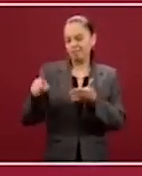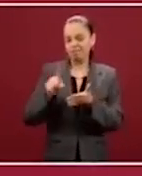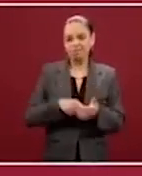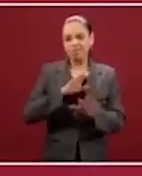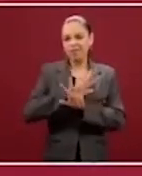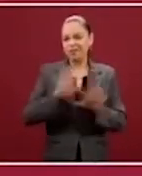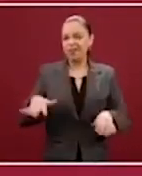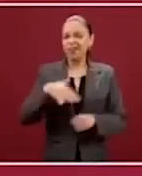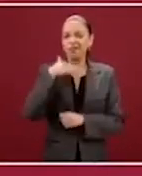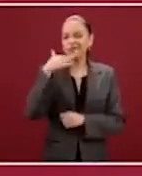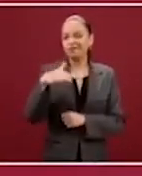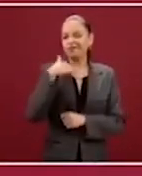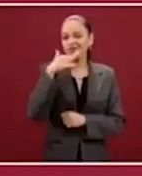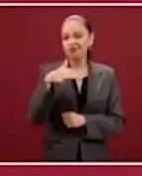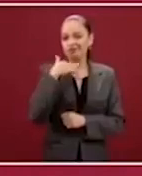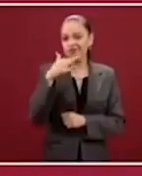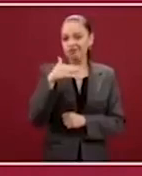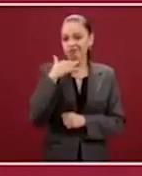y